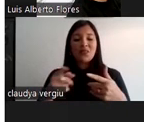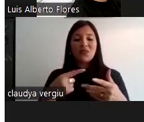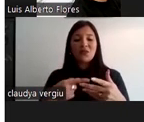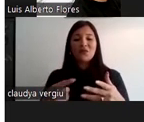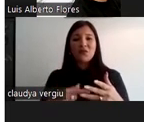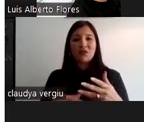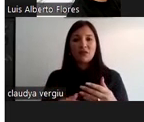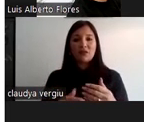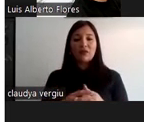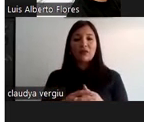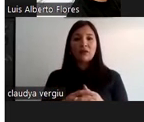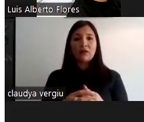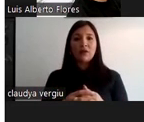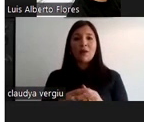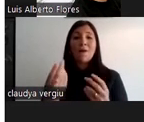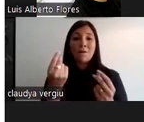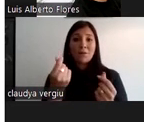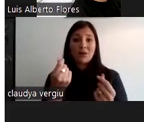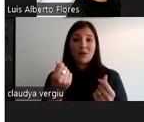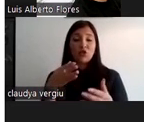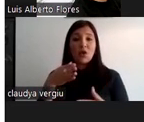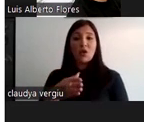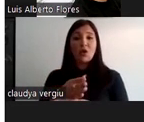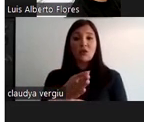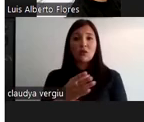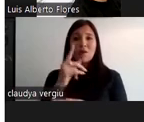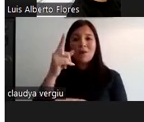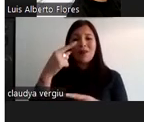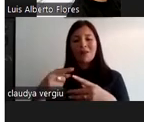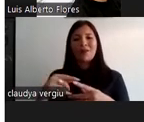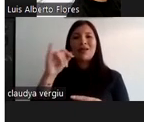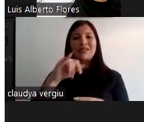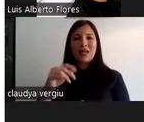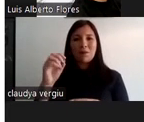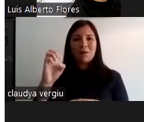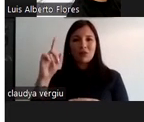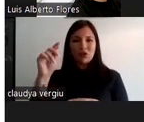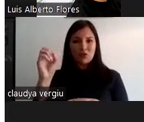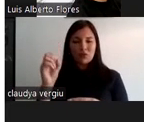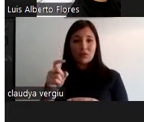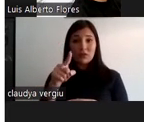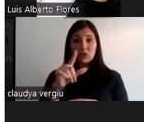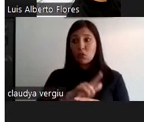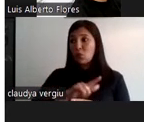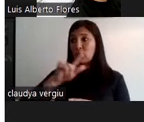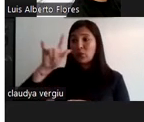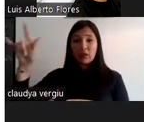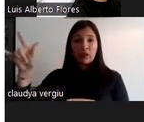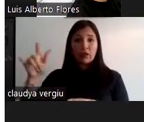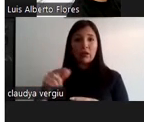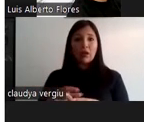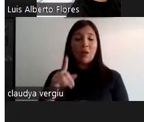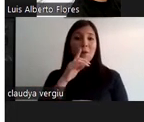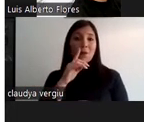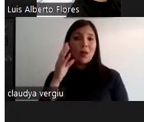de una diferenciación de precios a través de los servicios para cada tipo de segmento No si viaja si está viajando a mis padres con